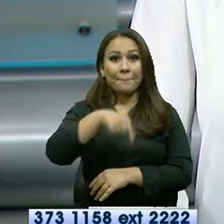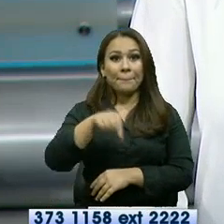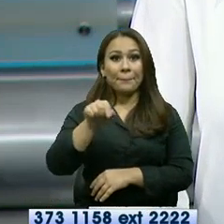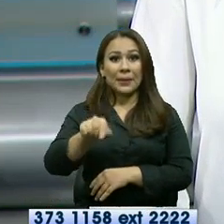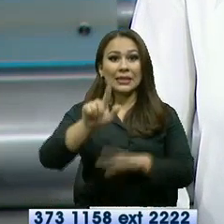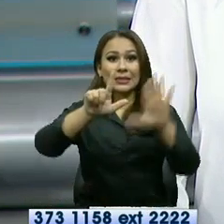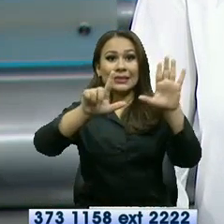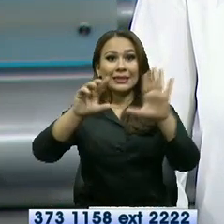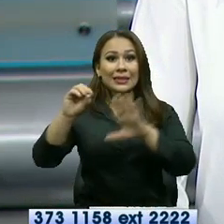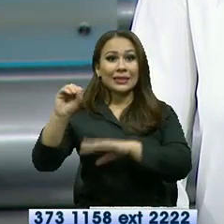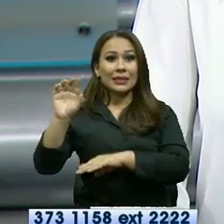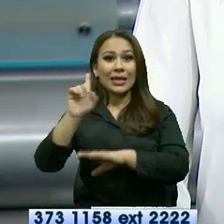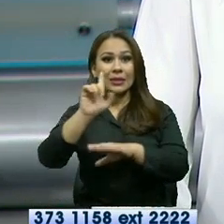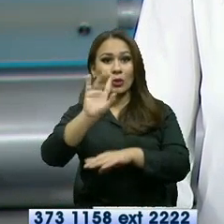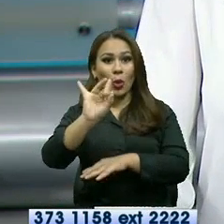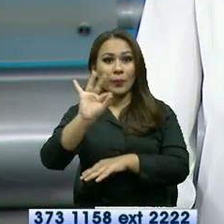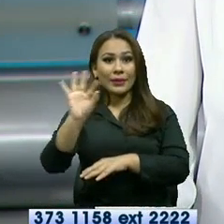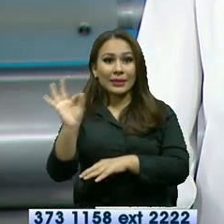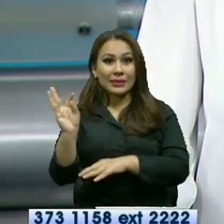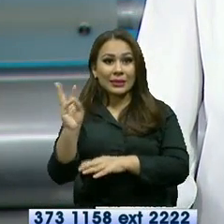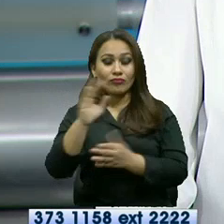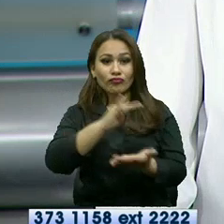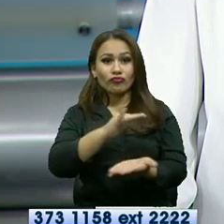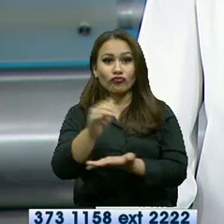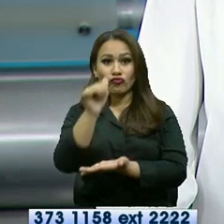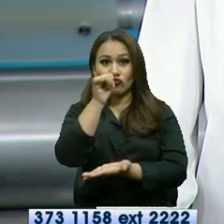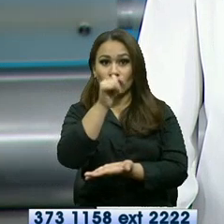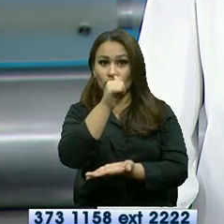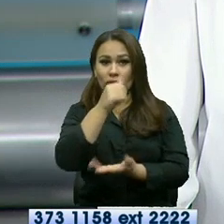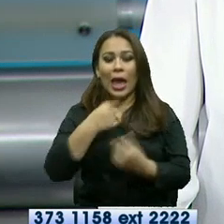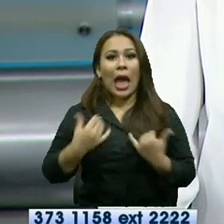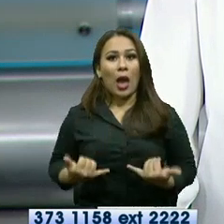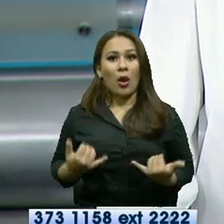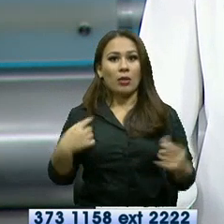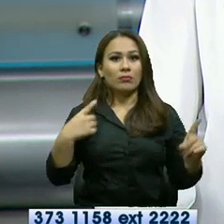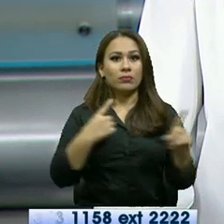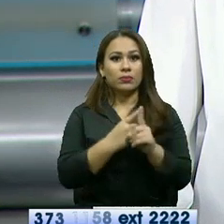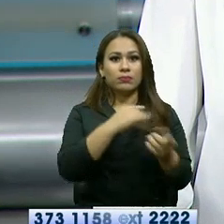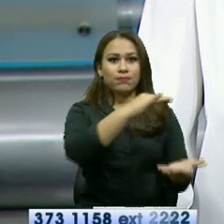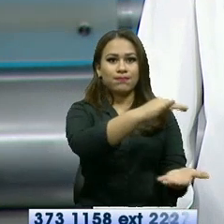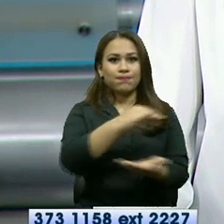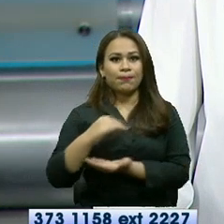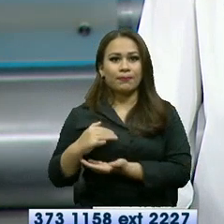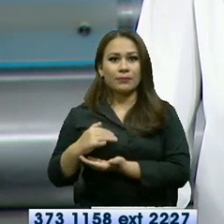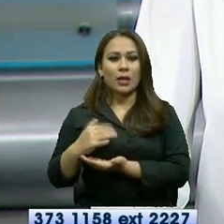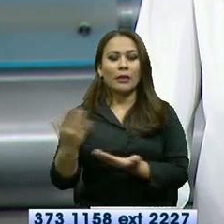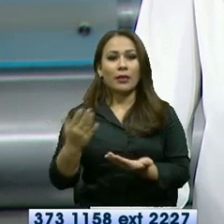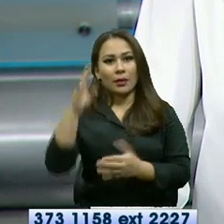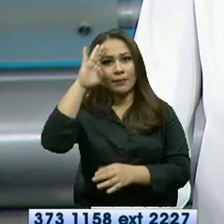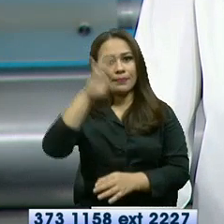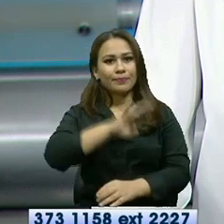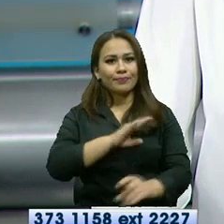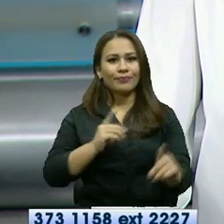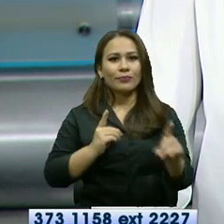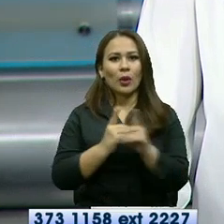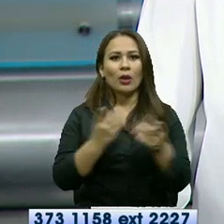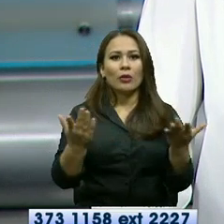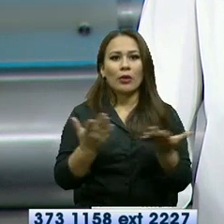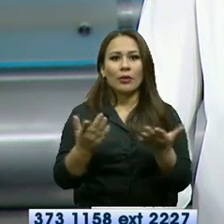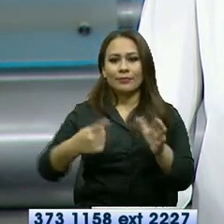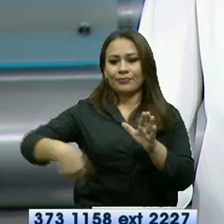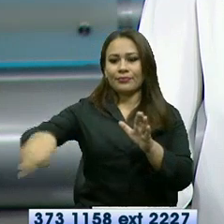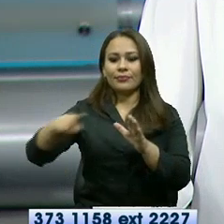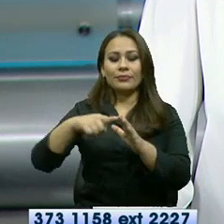1.796 kilos de clorhidrato de cocaína fue el total de la droga decomisada durante un operativo antinarcóticos ejecutado en el sitio